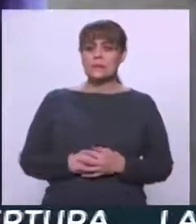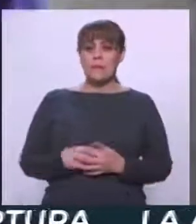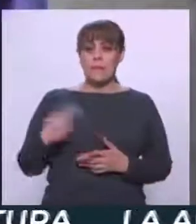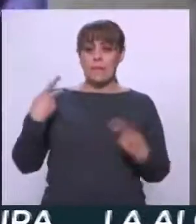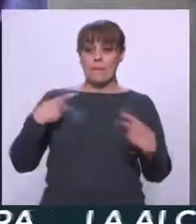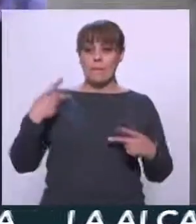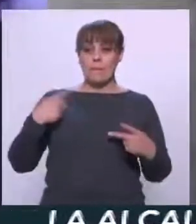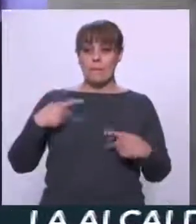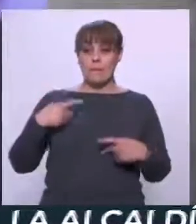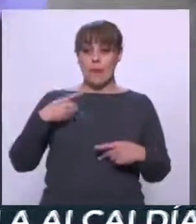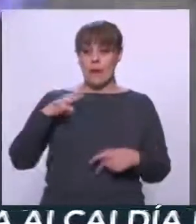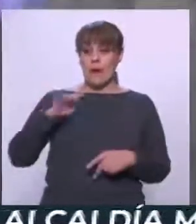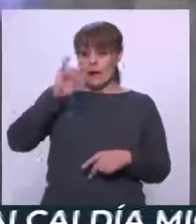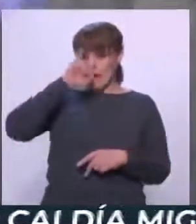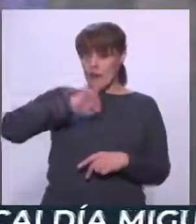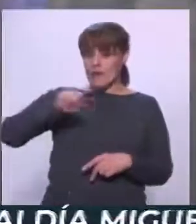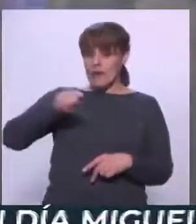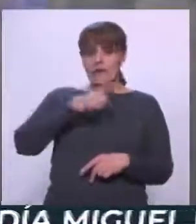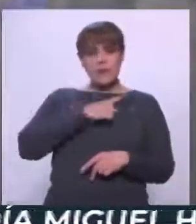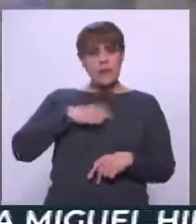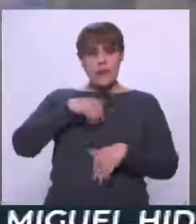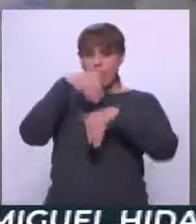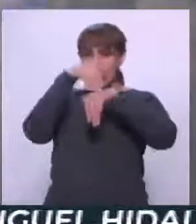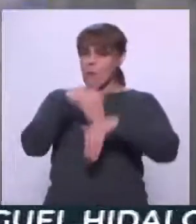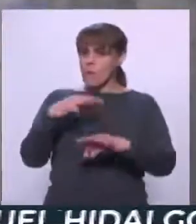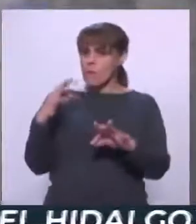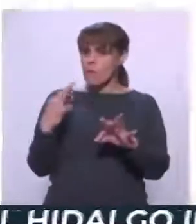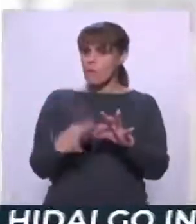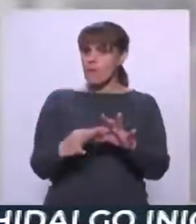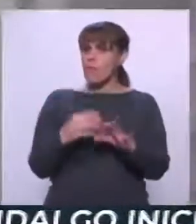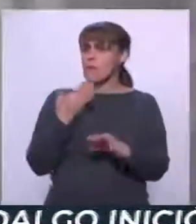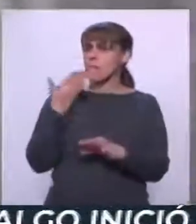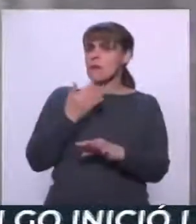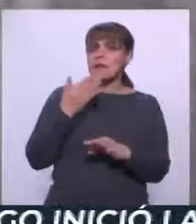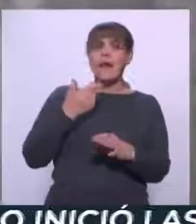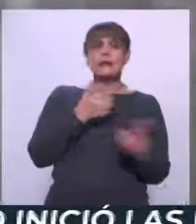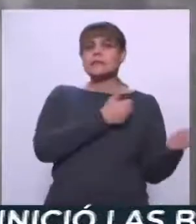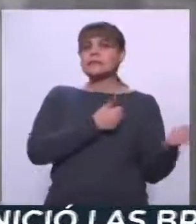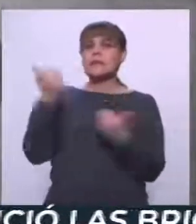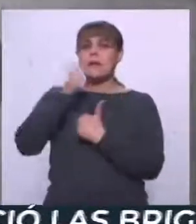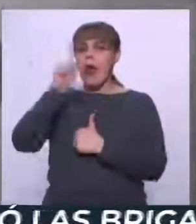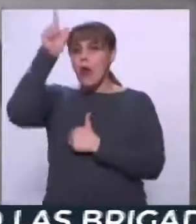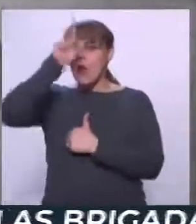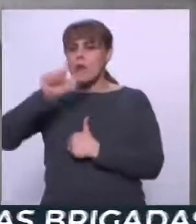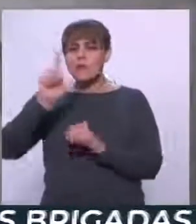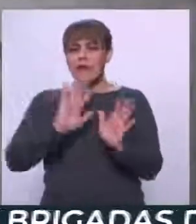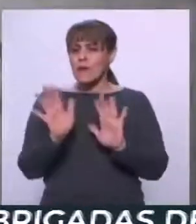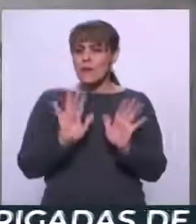a que cumplan con su deber. No les pedimos un viaje a la luna.